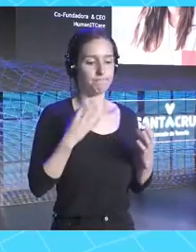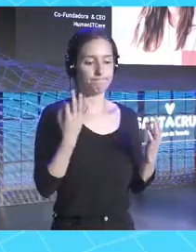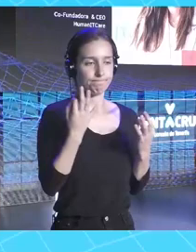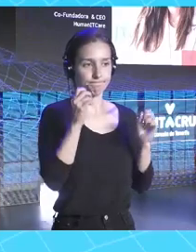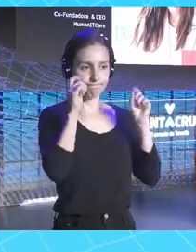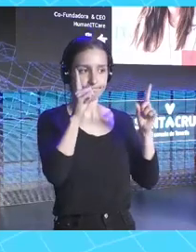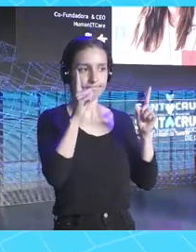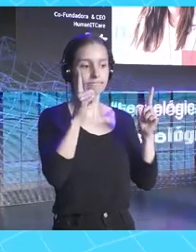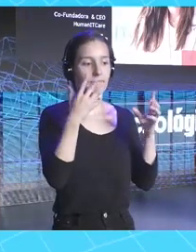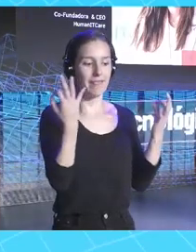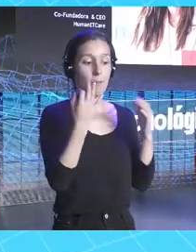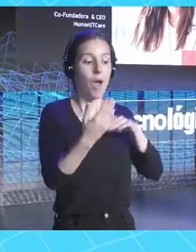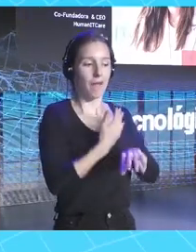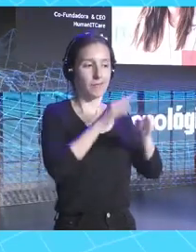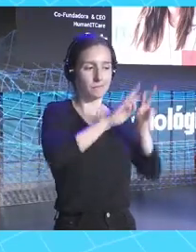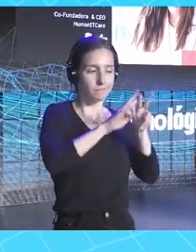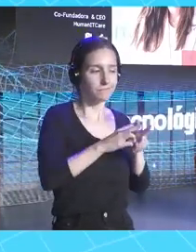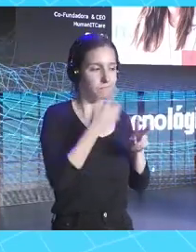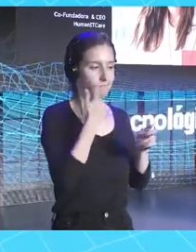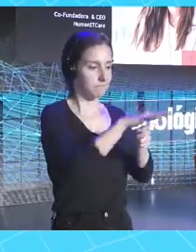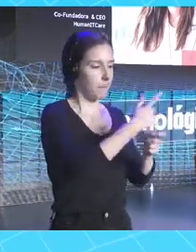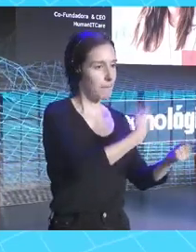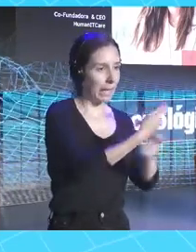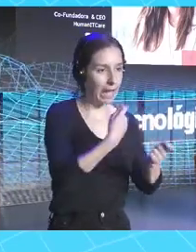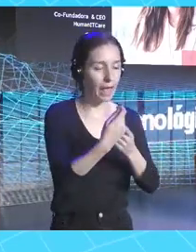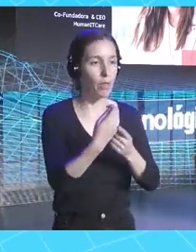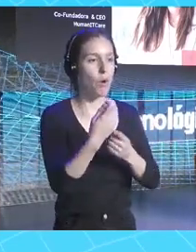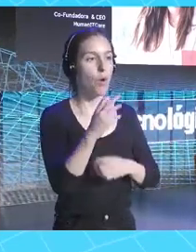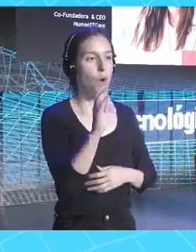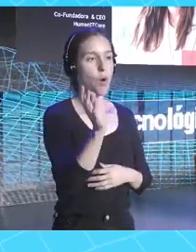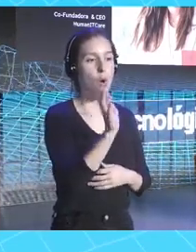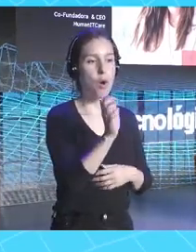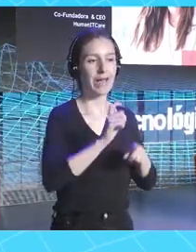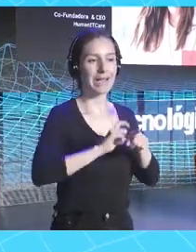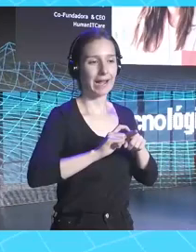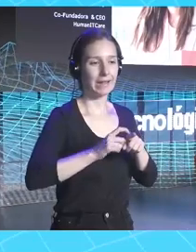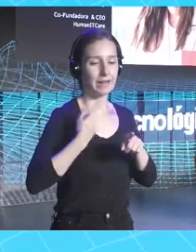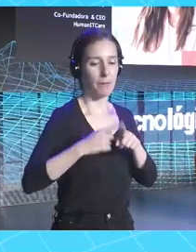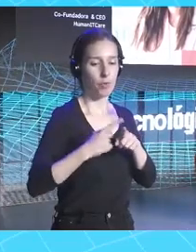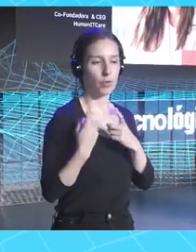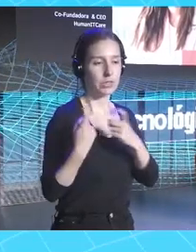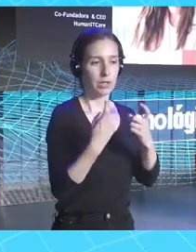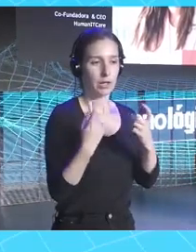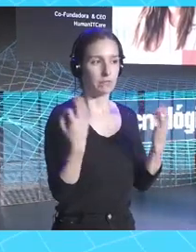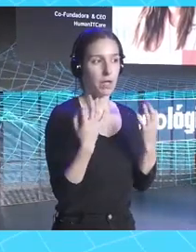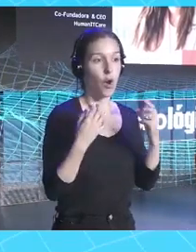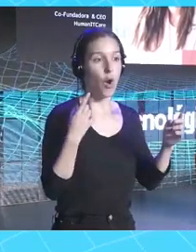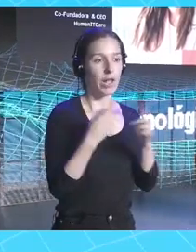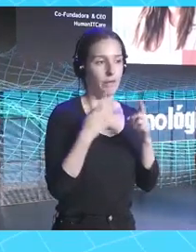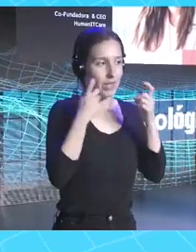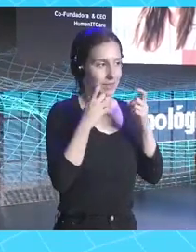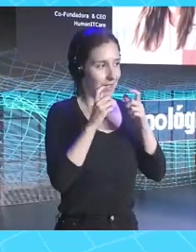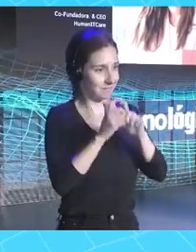ha sido no analizar bien mercados analizar bien Qué característica ni producto para hacerlo más escalable Esto es algo que estamos